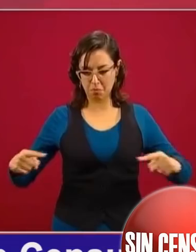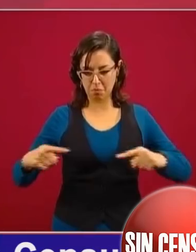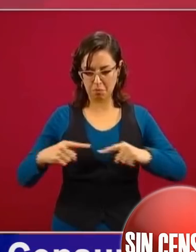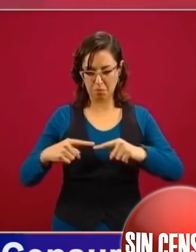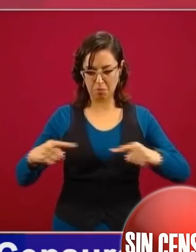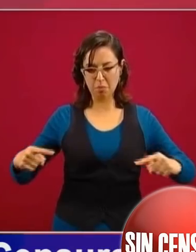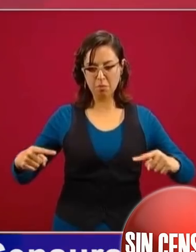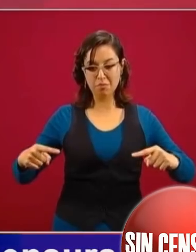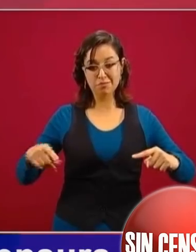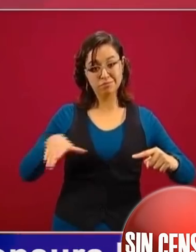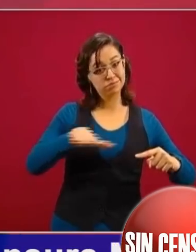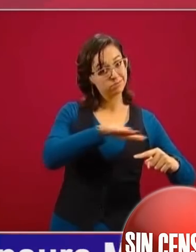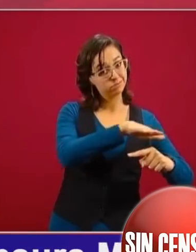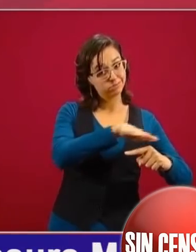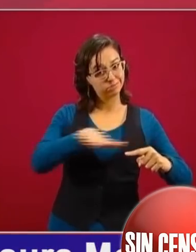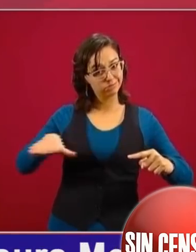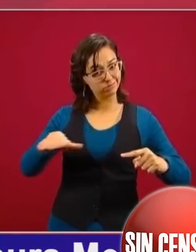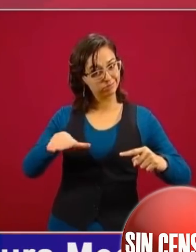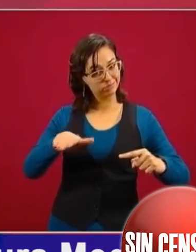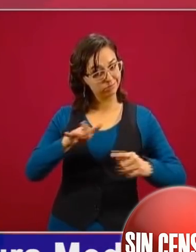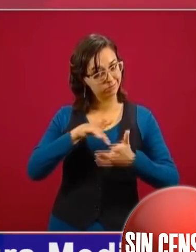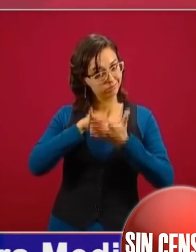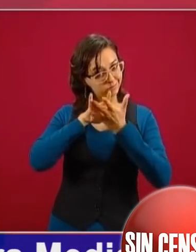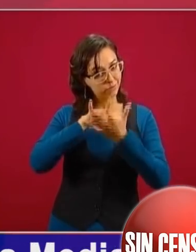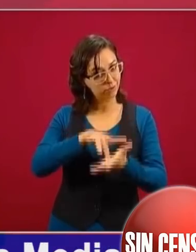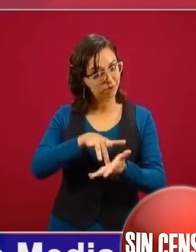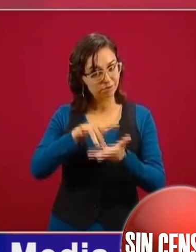Va a recibir más